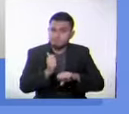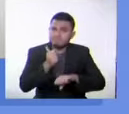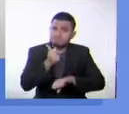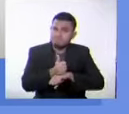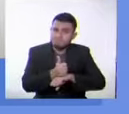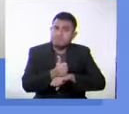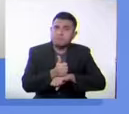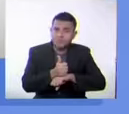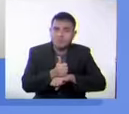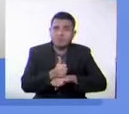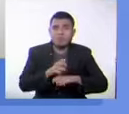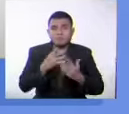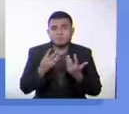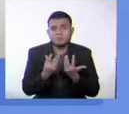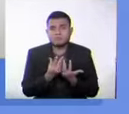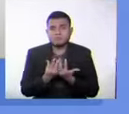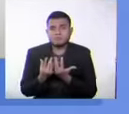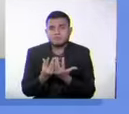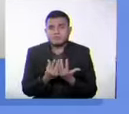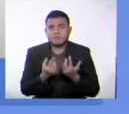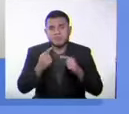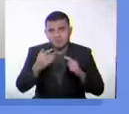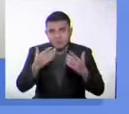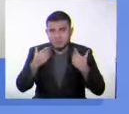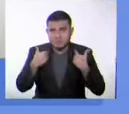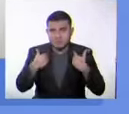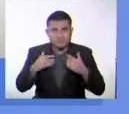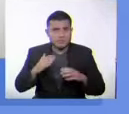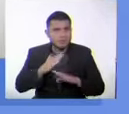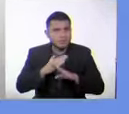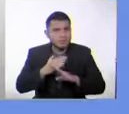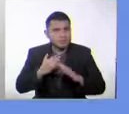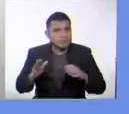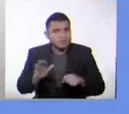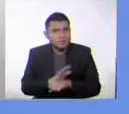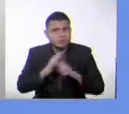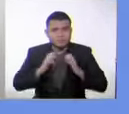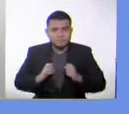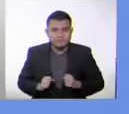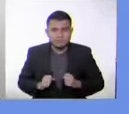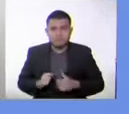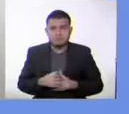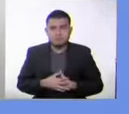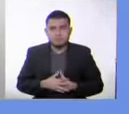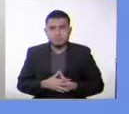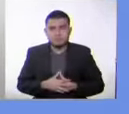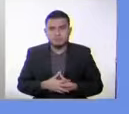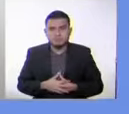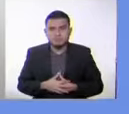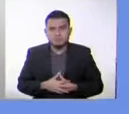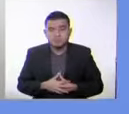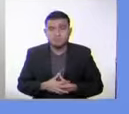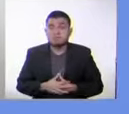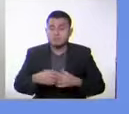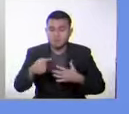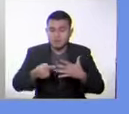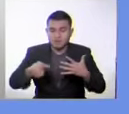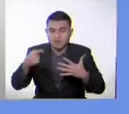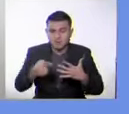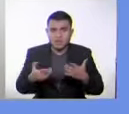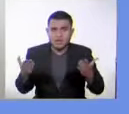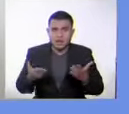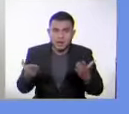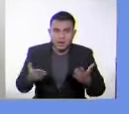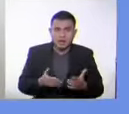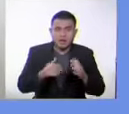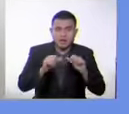de la sociedad y va a tener la protección total del Estado. El Estado dictará leyes, creará